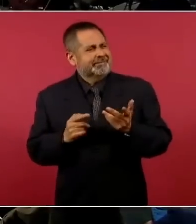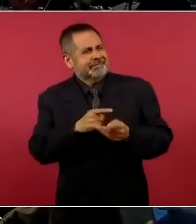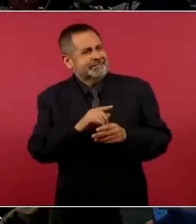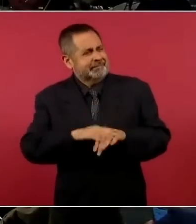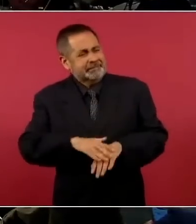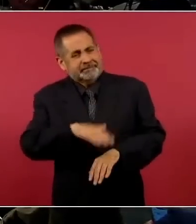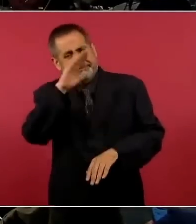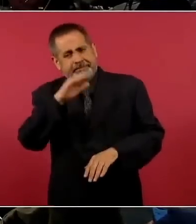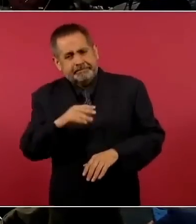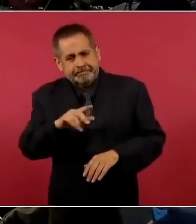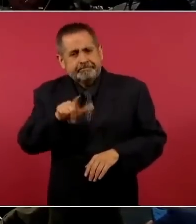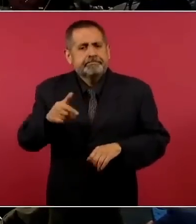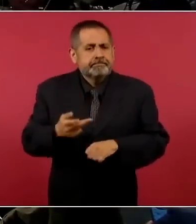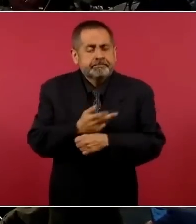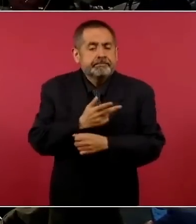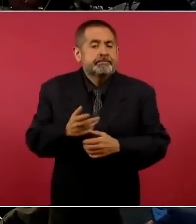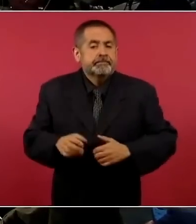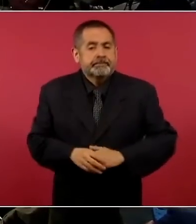¿Y qué sucedió?